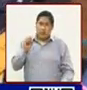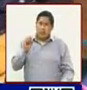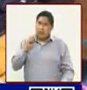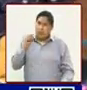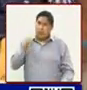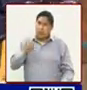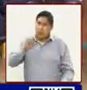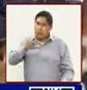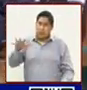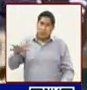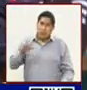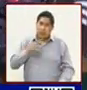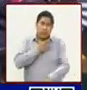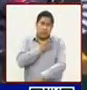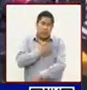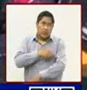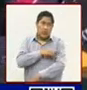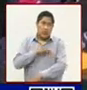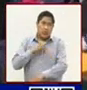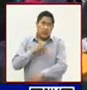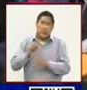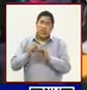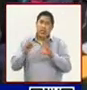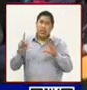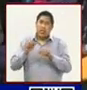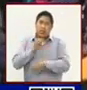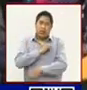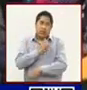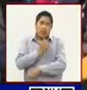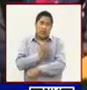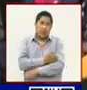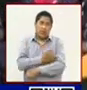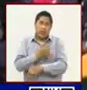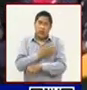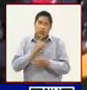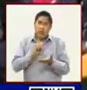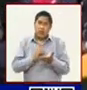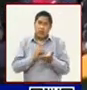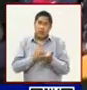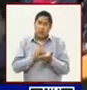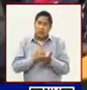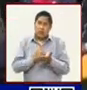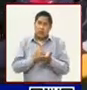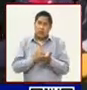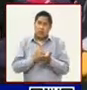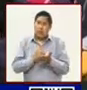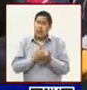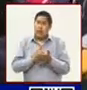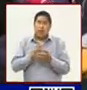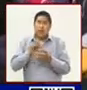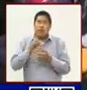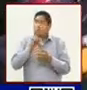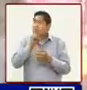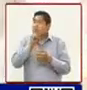comunicación del Hospital El Quenco, ninguna de las autoridades, mucho menos doctores, se pronunciarán respecto a este deceso.